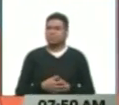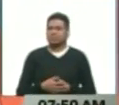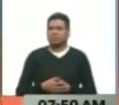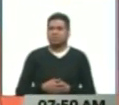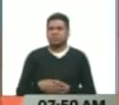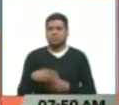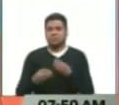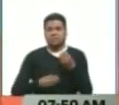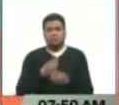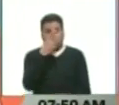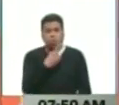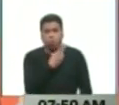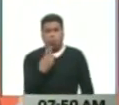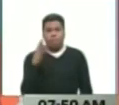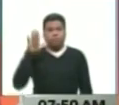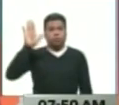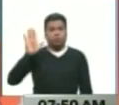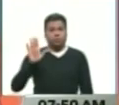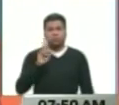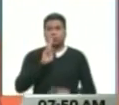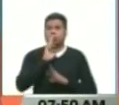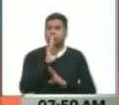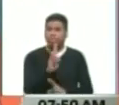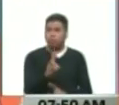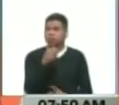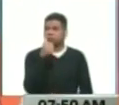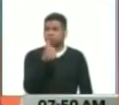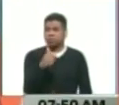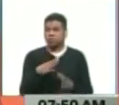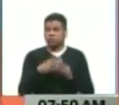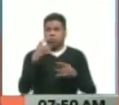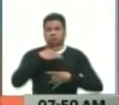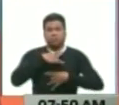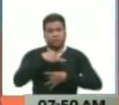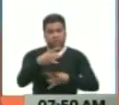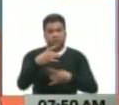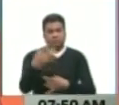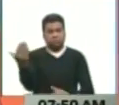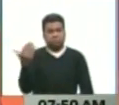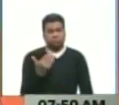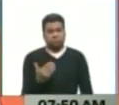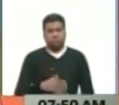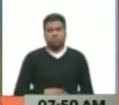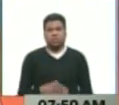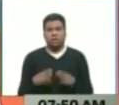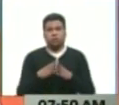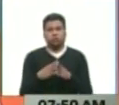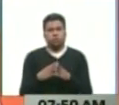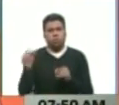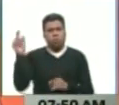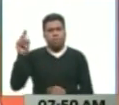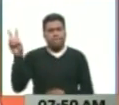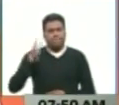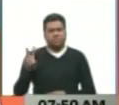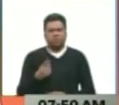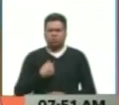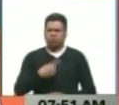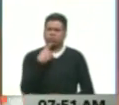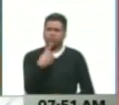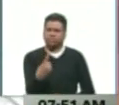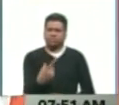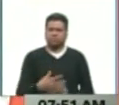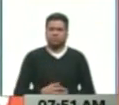con sus compromisos y que ha dado resultados que son muy interesantes para el devenir cultural de nuestro país. Pero yo quiero referirme a